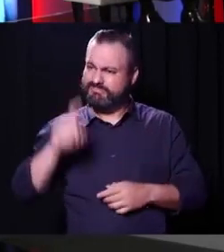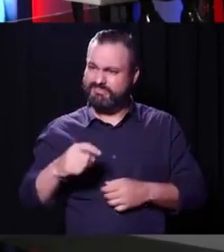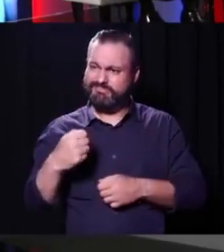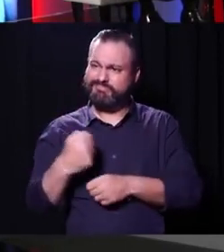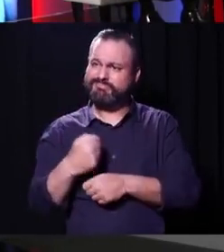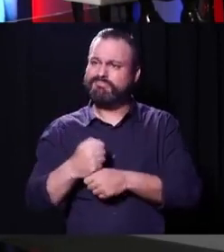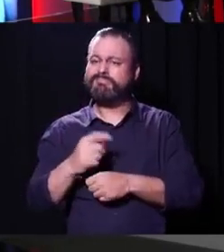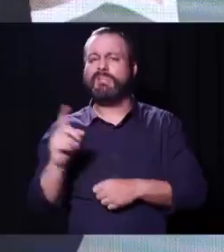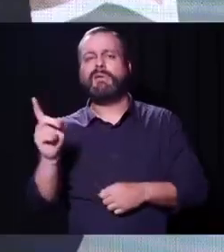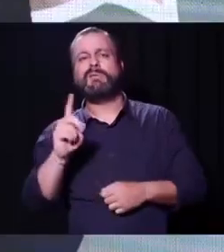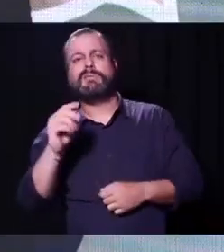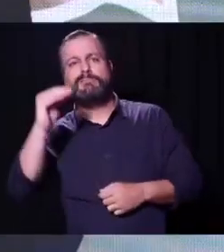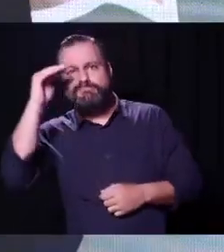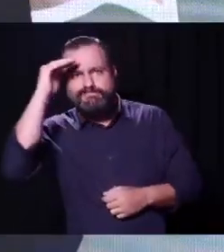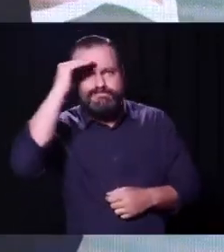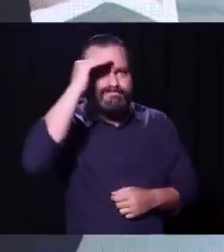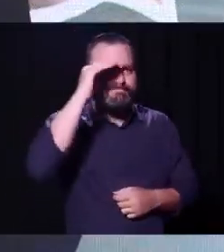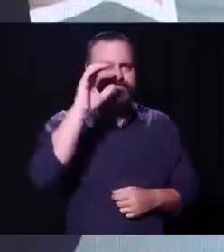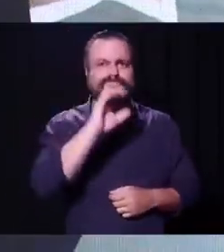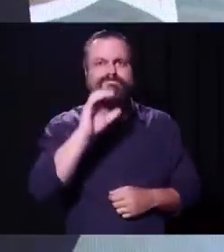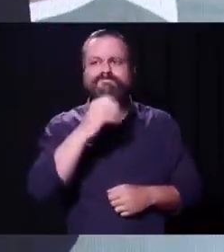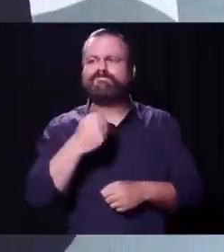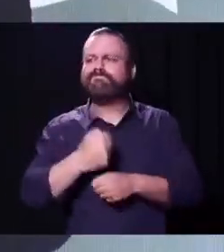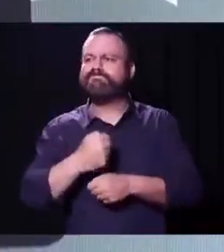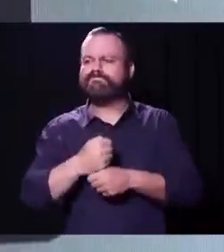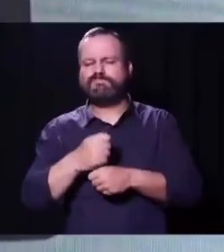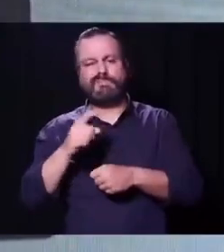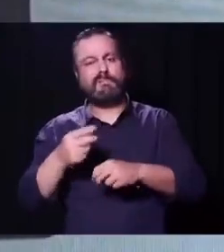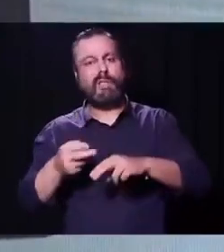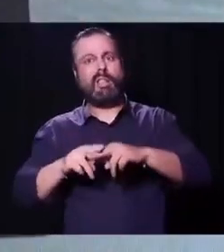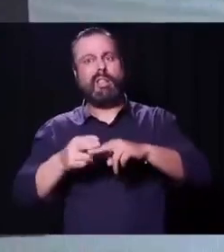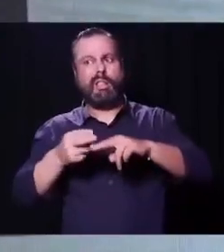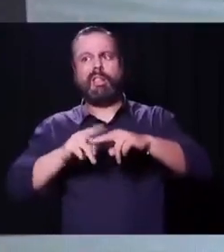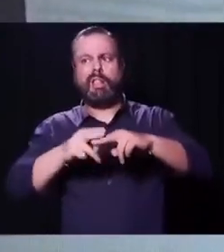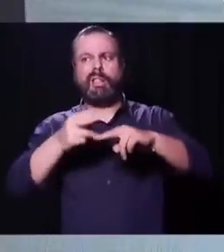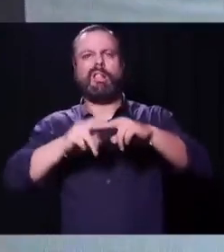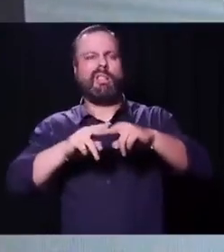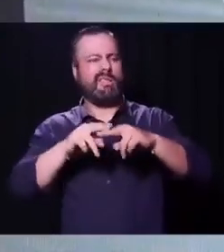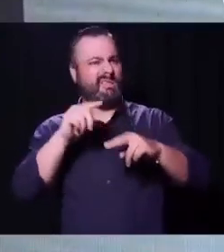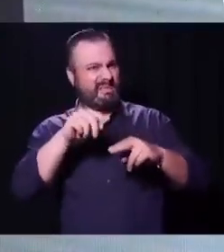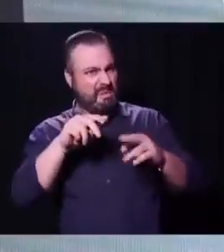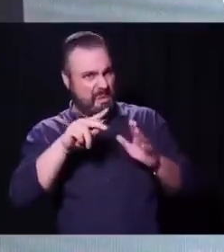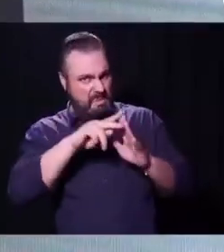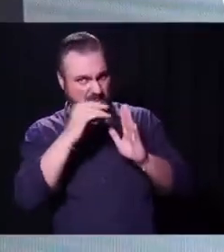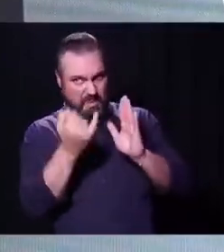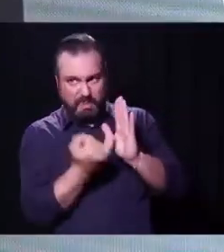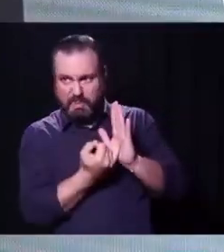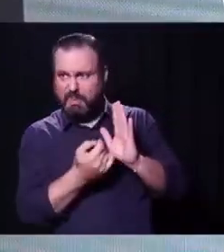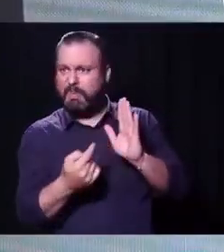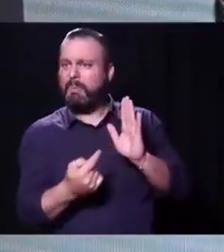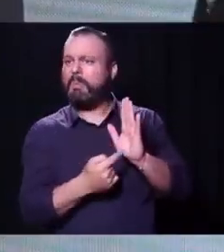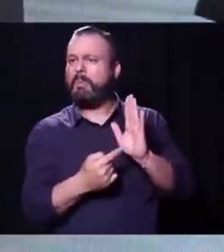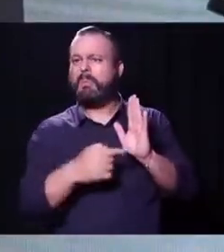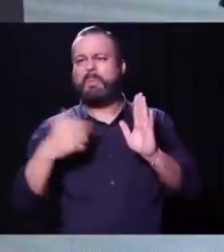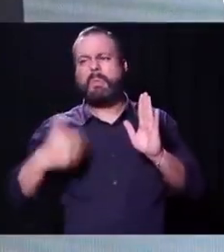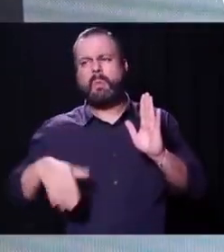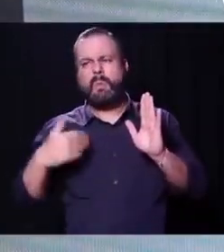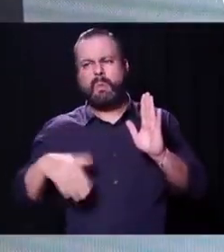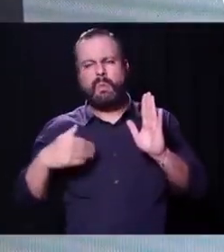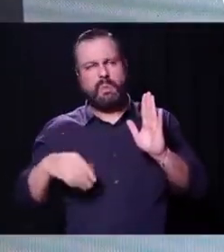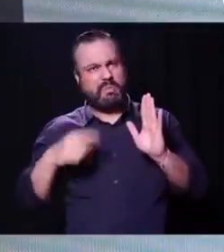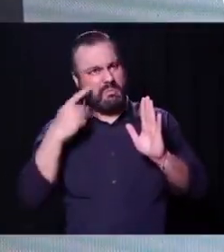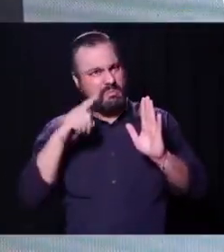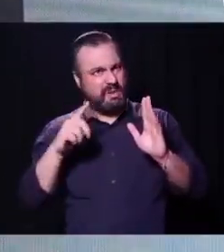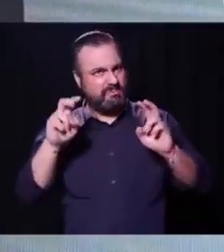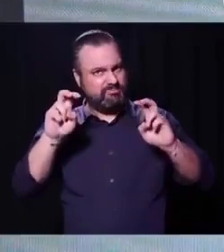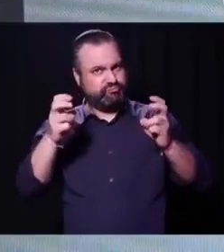6%. Los intereses están aumentando. La proyección que tenemos para el próximo gobierno en el tema de inversiones es alrededor